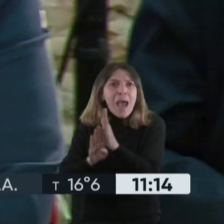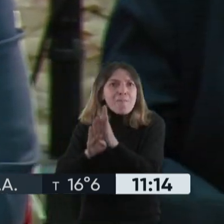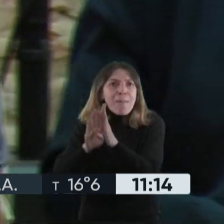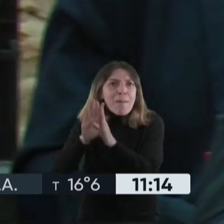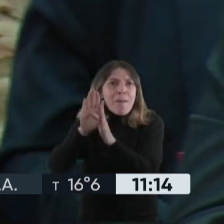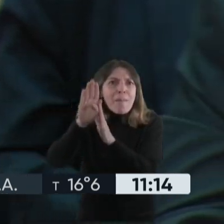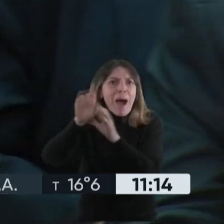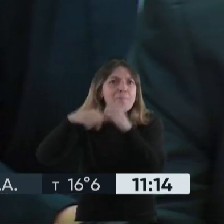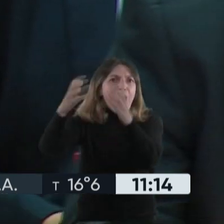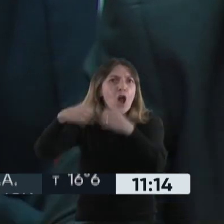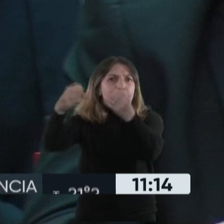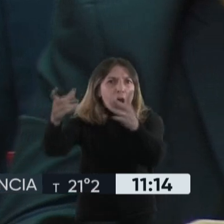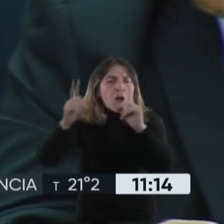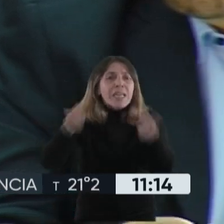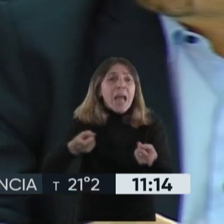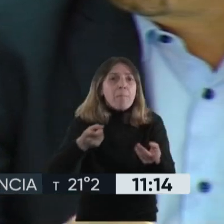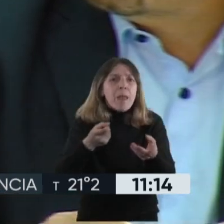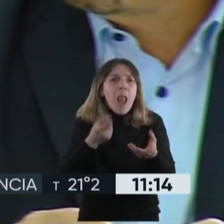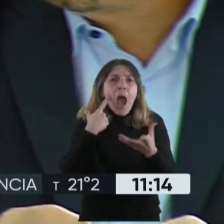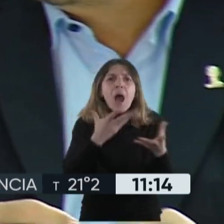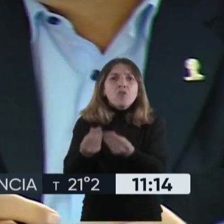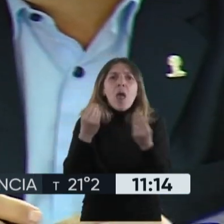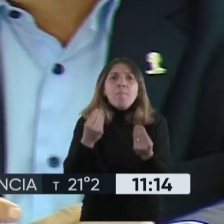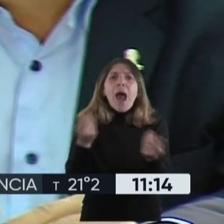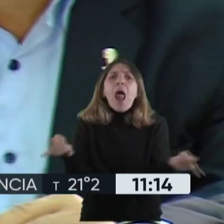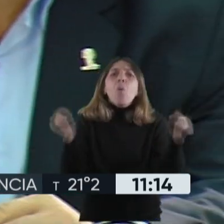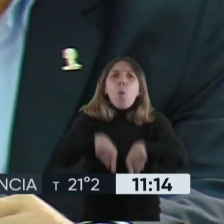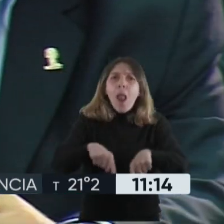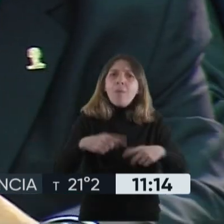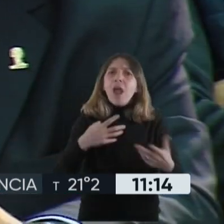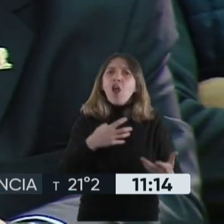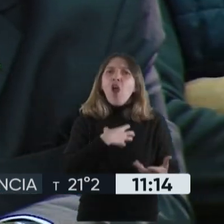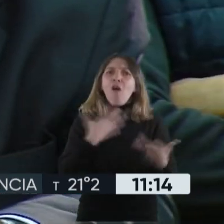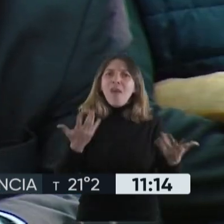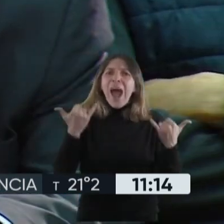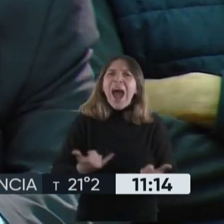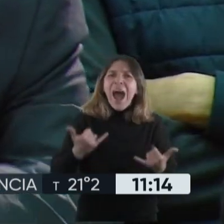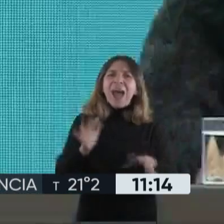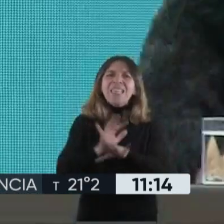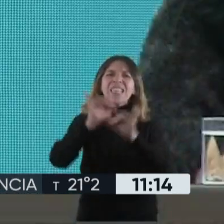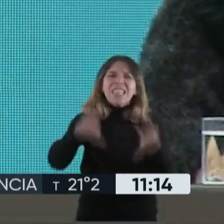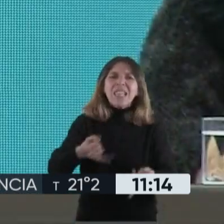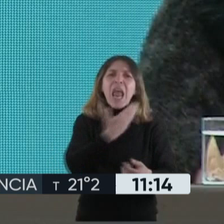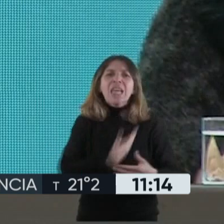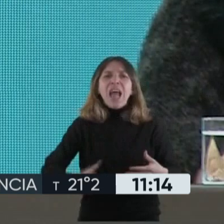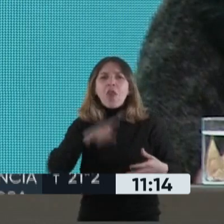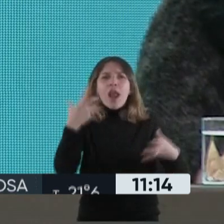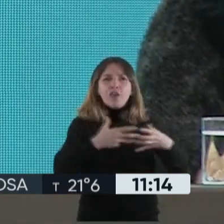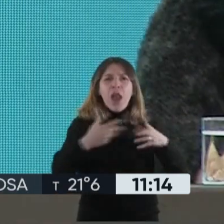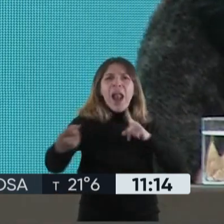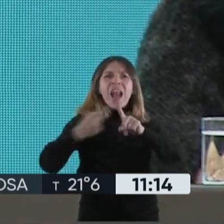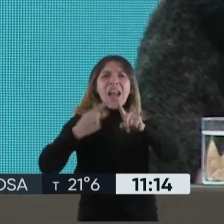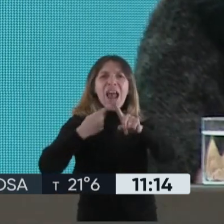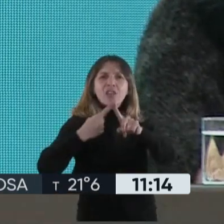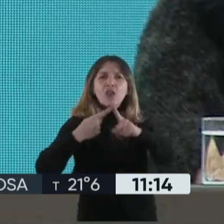principal, sino que también generó los cimientos para de vuelta tener confianza en esta sinergia entre el Estado Nacional,